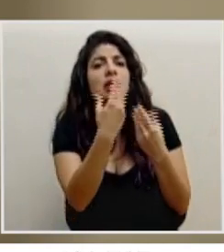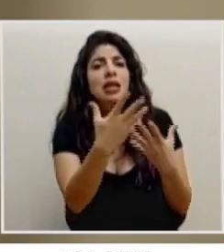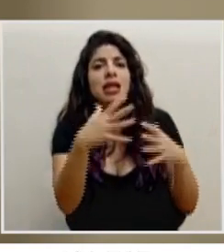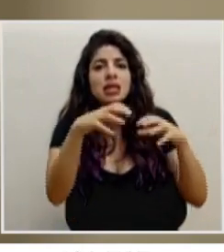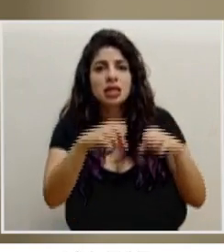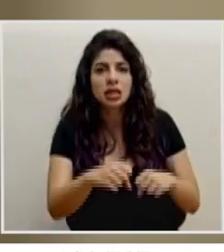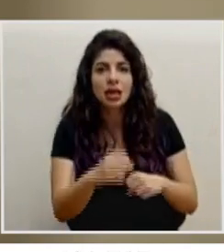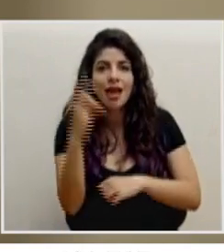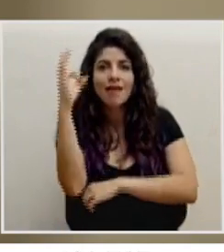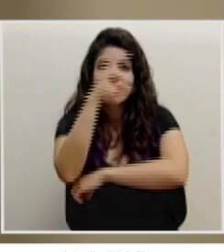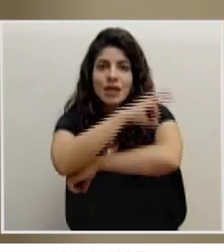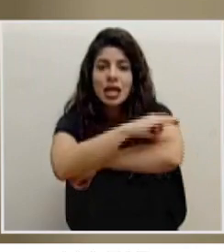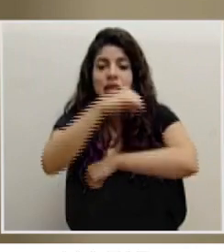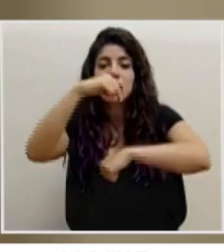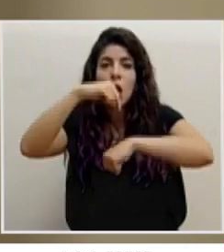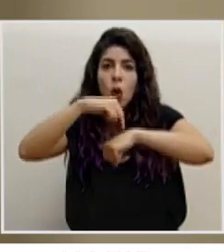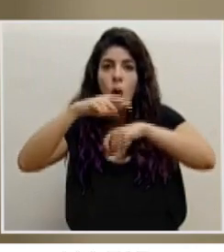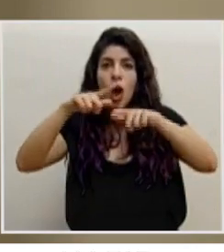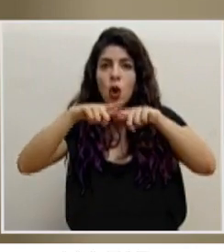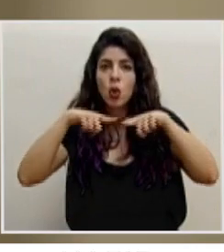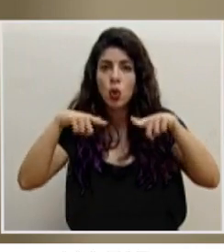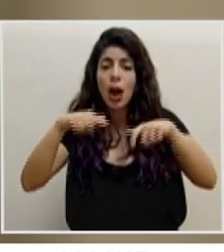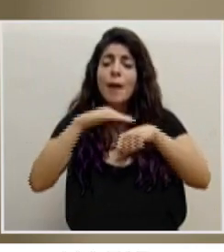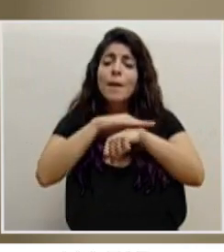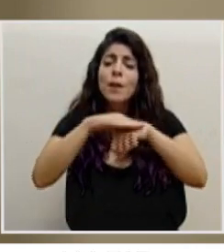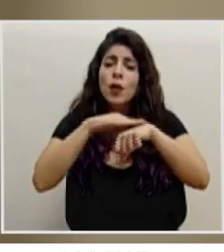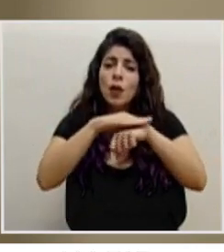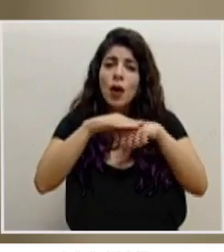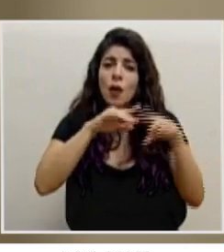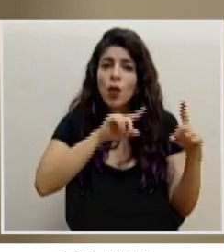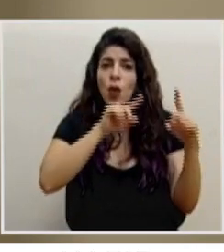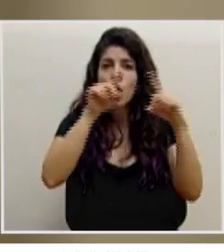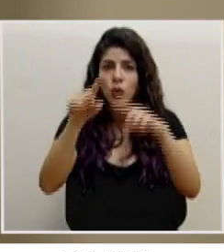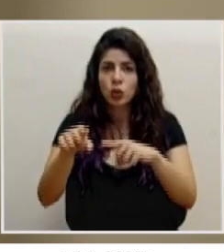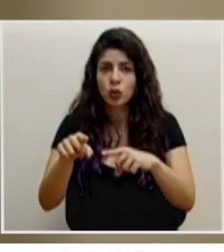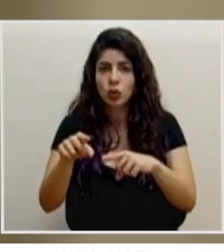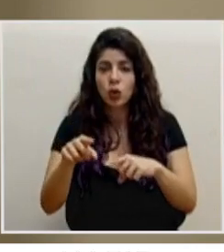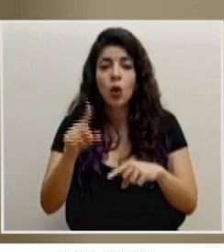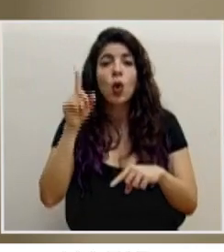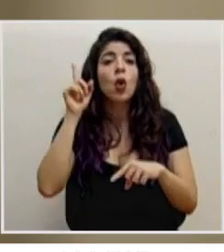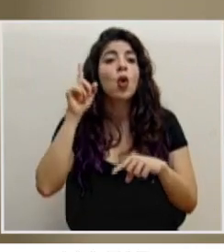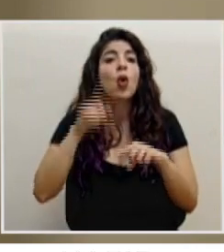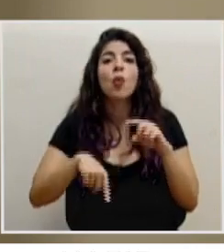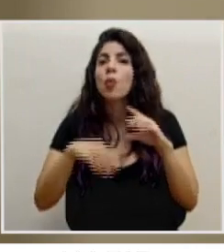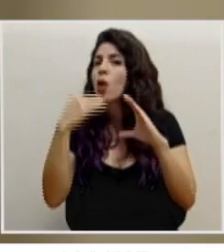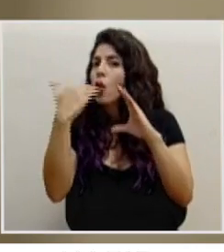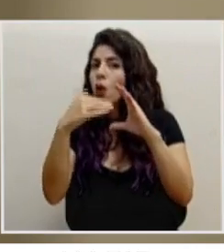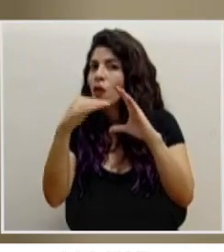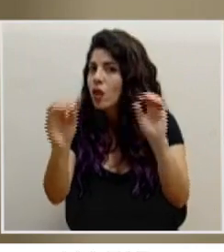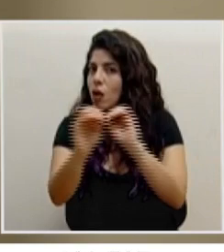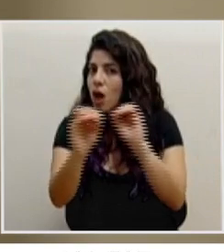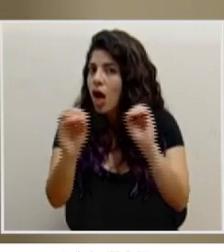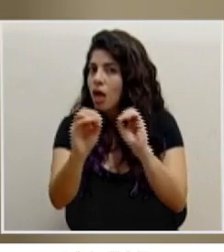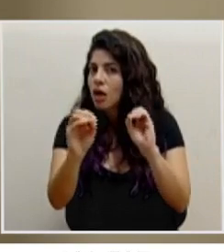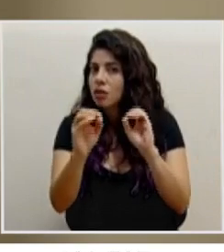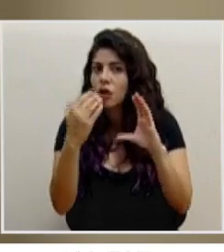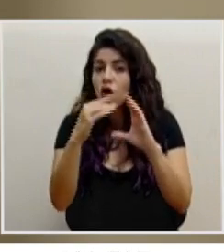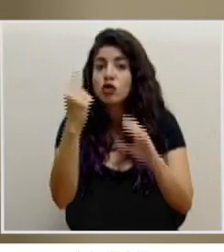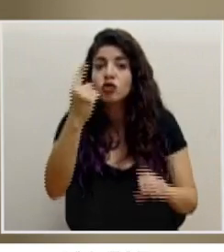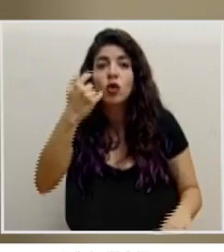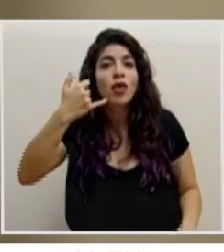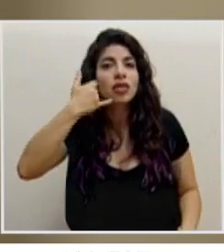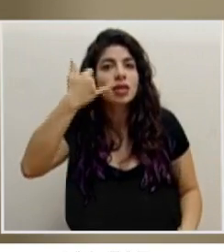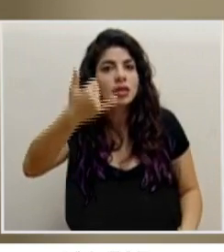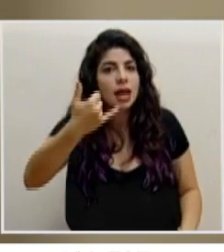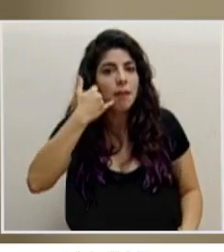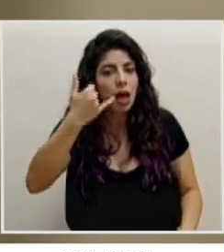con fecha, hora y lugar. Por favor, asistan. No vamos a estar enviando correos electrónicos, es por teléfono,